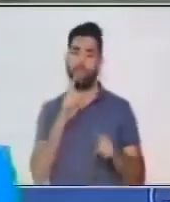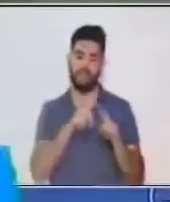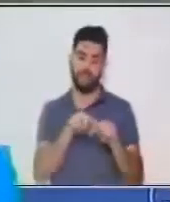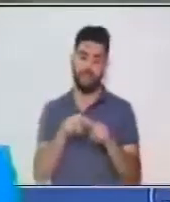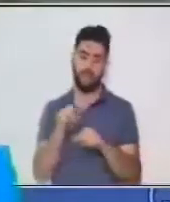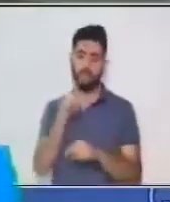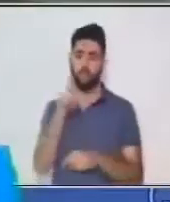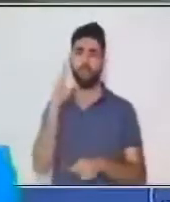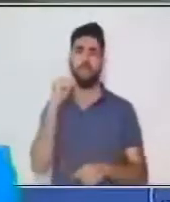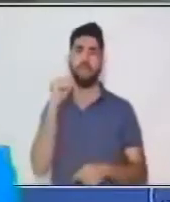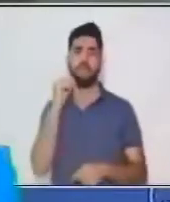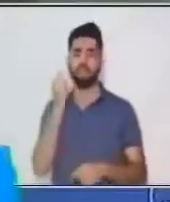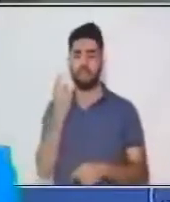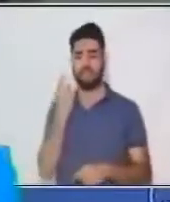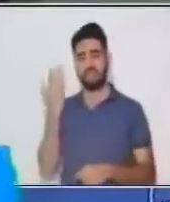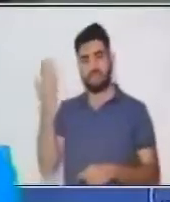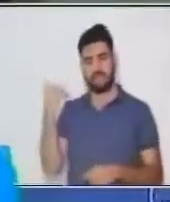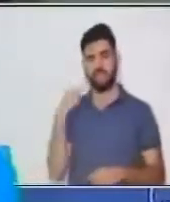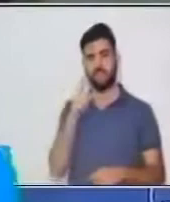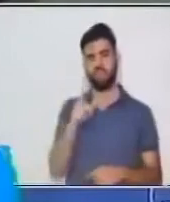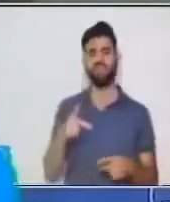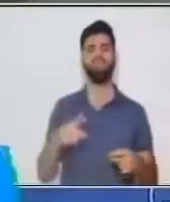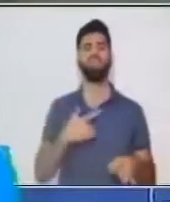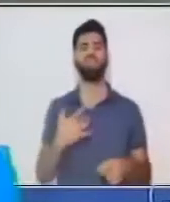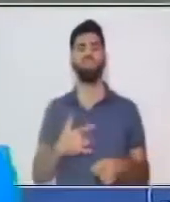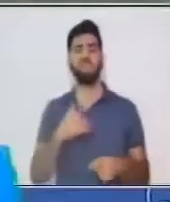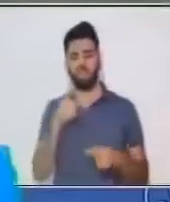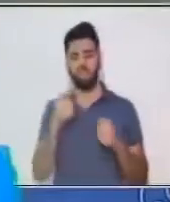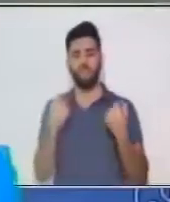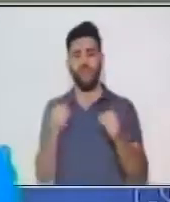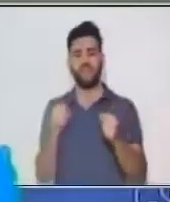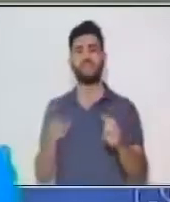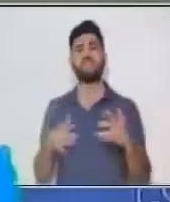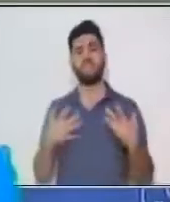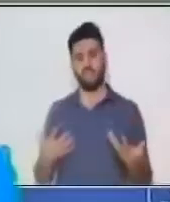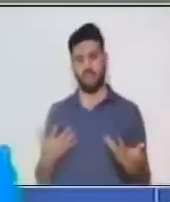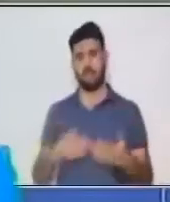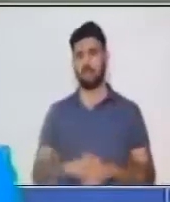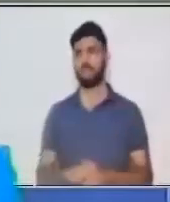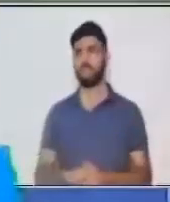experiencias previas, a lo que tú has vivido y a lo que a ti te gusta hacer.